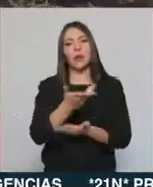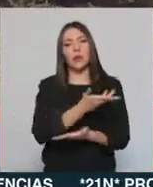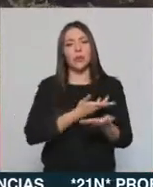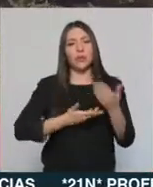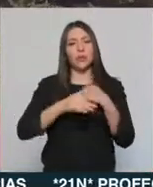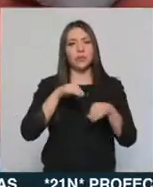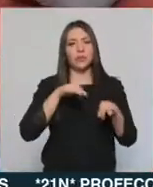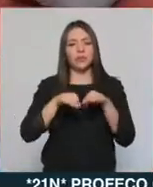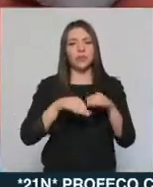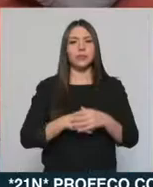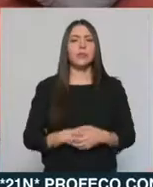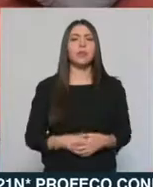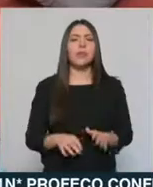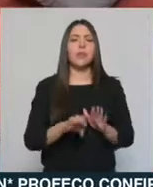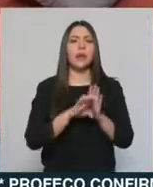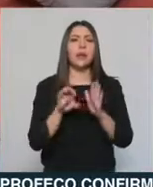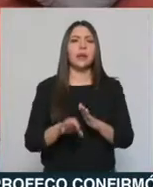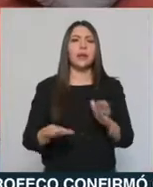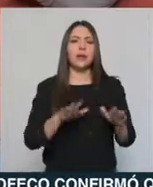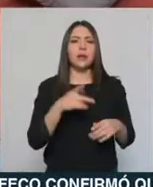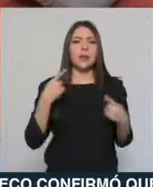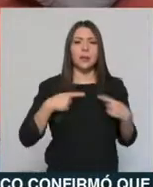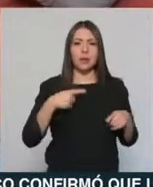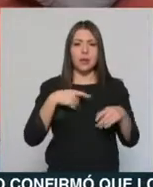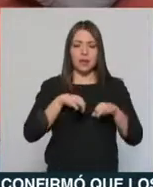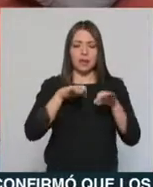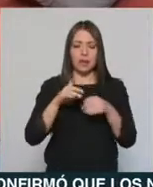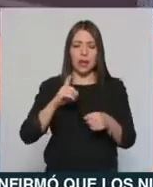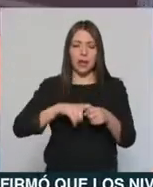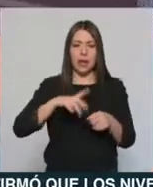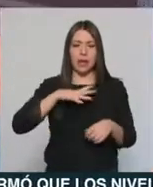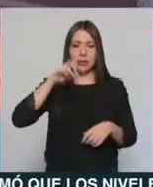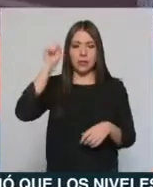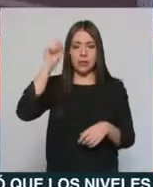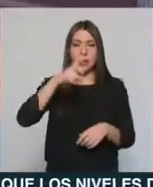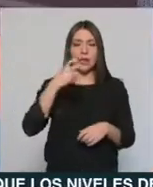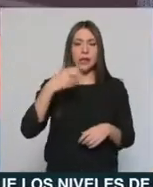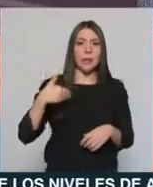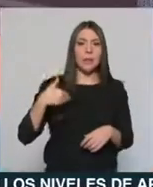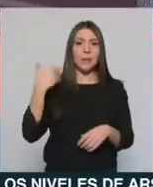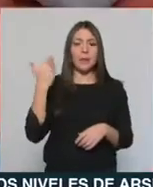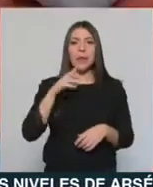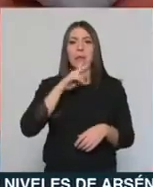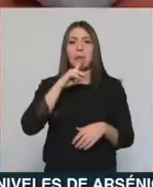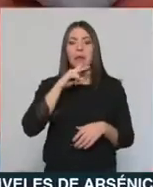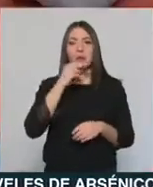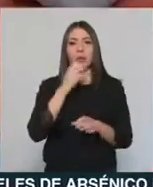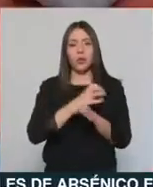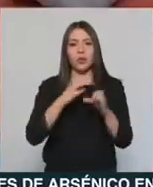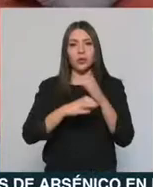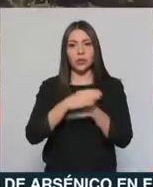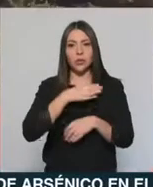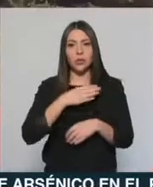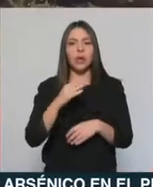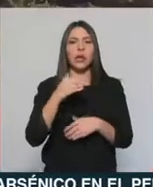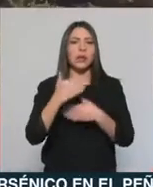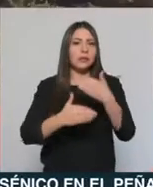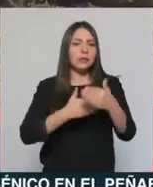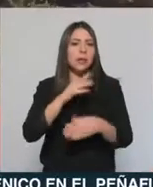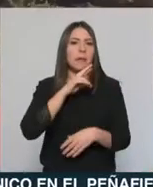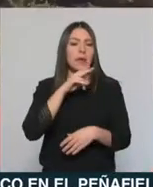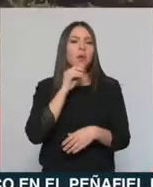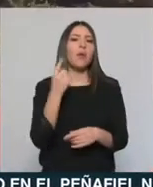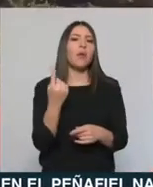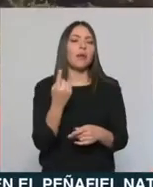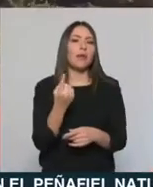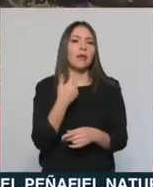caso de los trabajadores sindicalizados, ¿esto representa un logro, un avance, mayores beneficios? ¿Qué quiere decir? De acuerdo a cómo está el texto, se puede